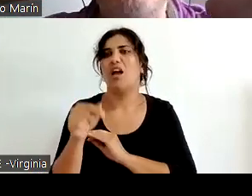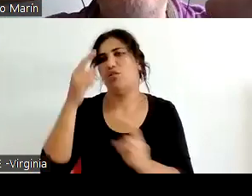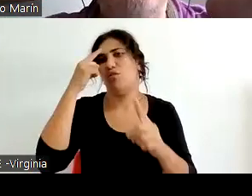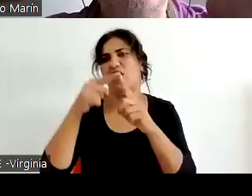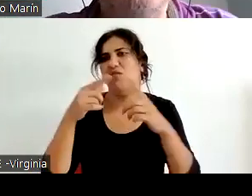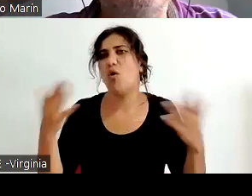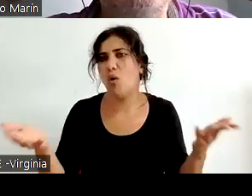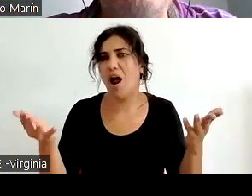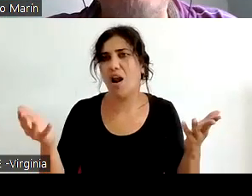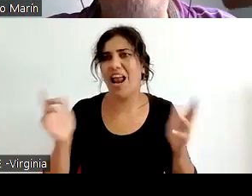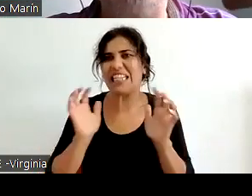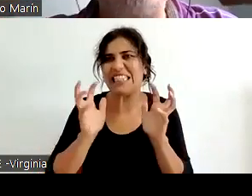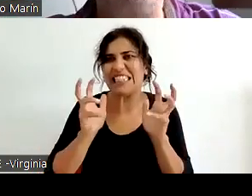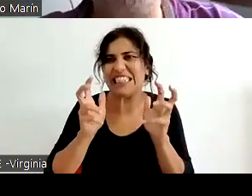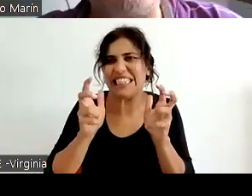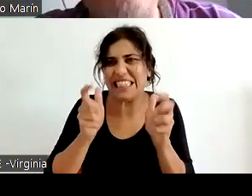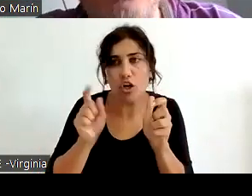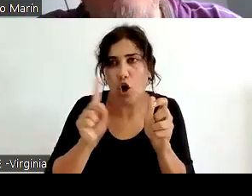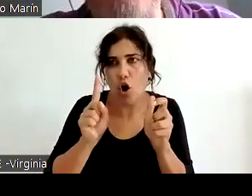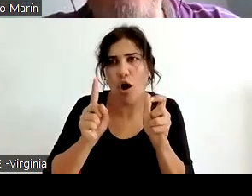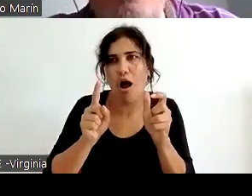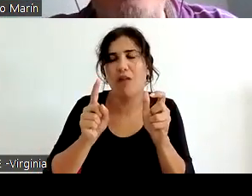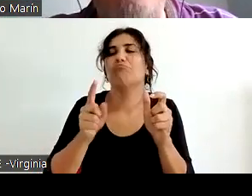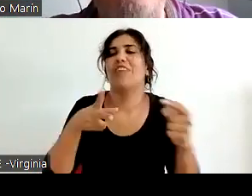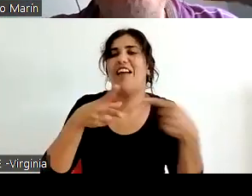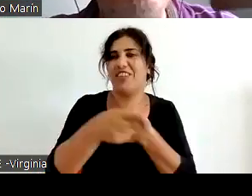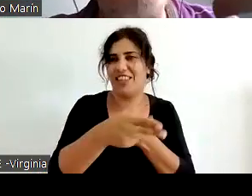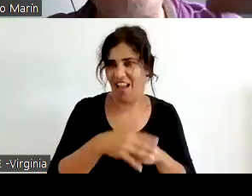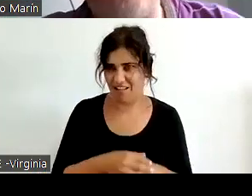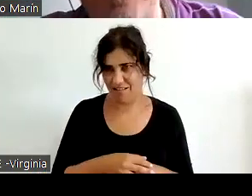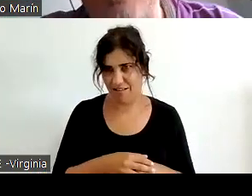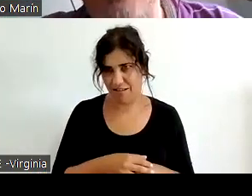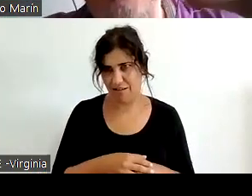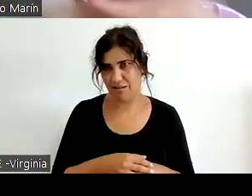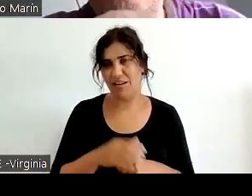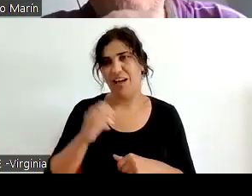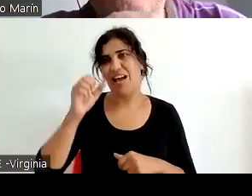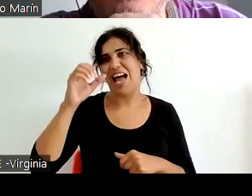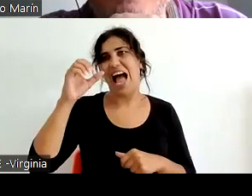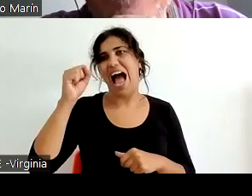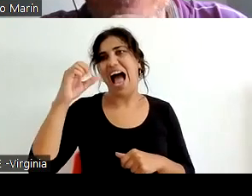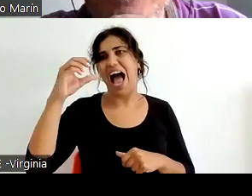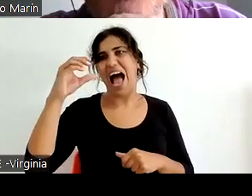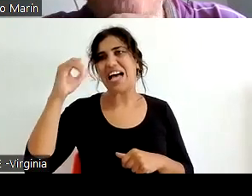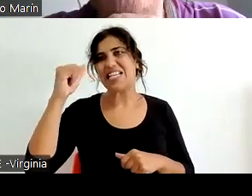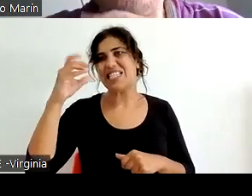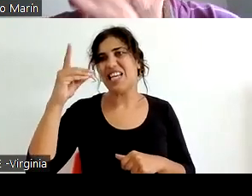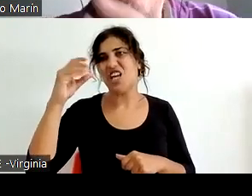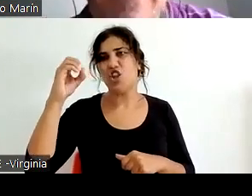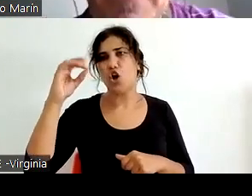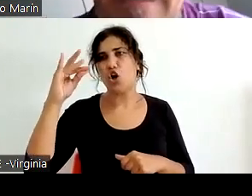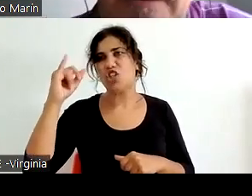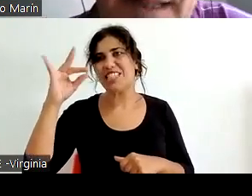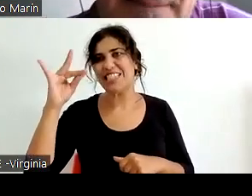decir, eliminando toda la oxidación en exceso que hay, toda la acidosis que se genera en el metabolismo.